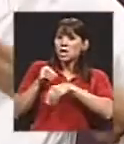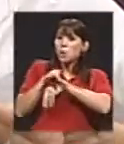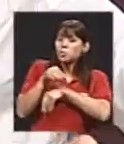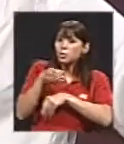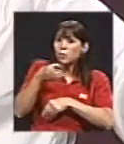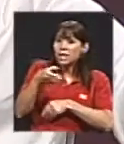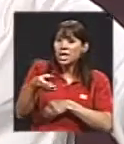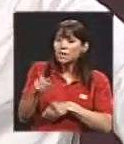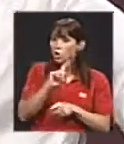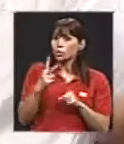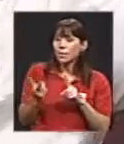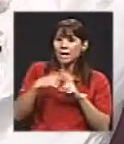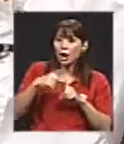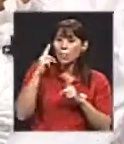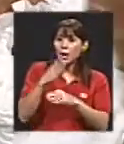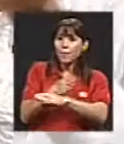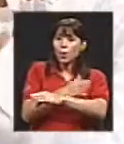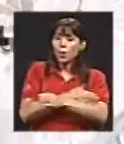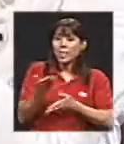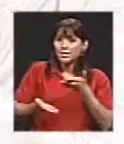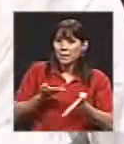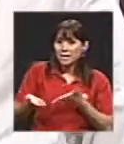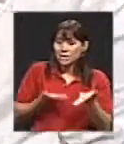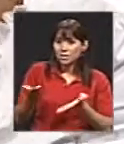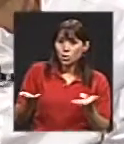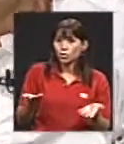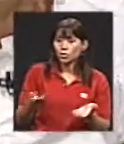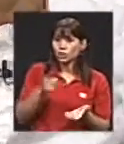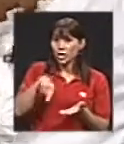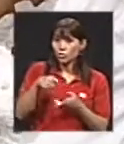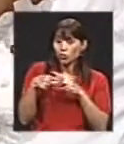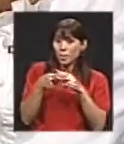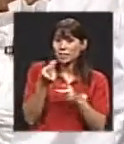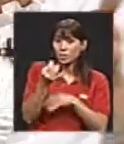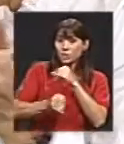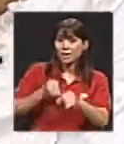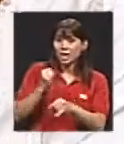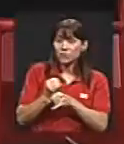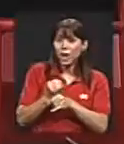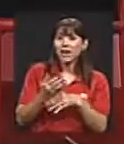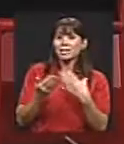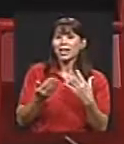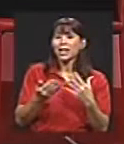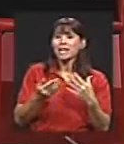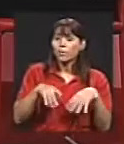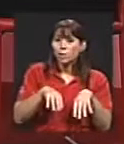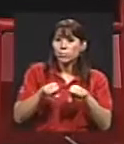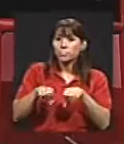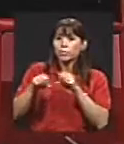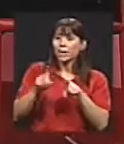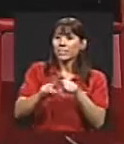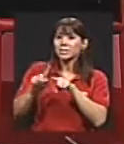aplicaron directamente a la mejora de servicios de una gran parte de estos préstamos internacionales que se fueron asumiendo las distintas administraciones